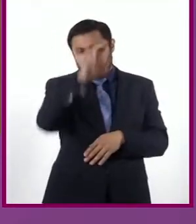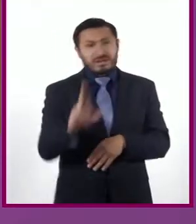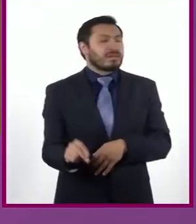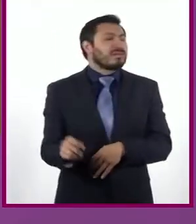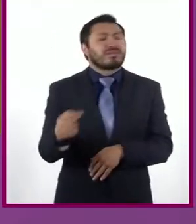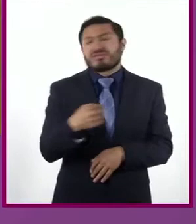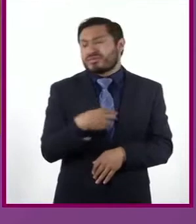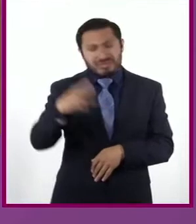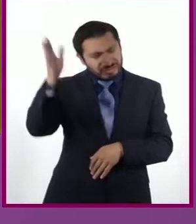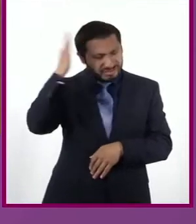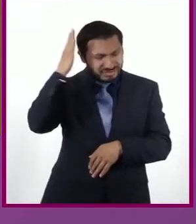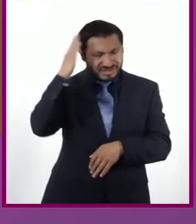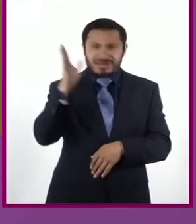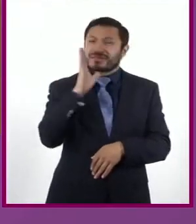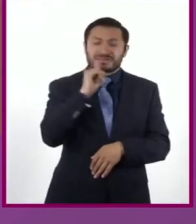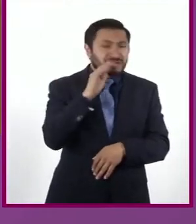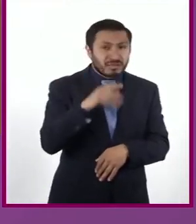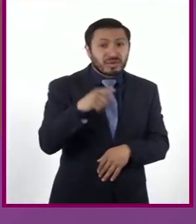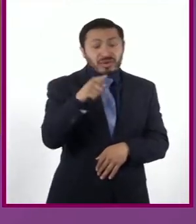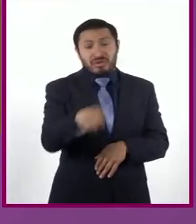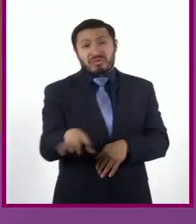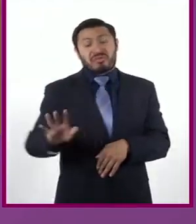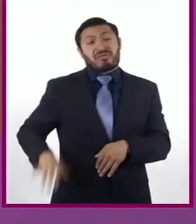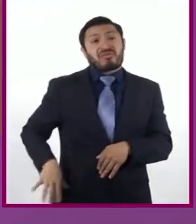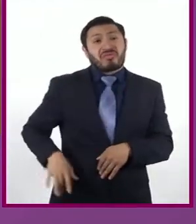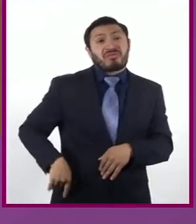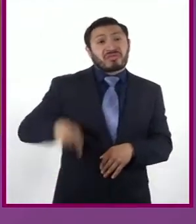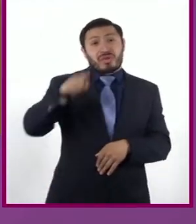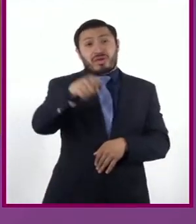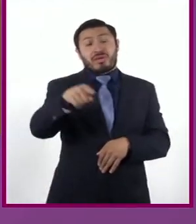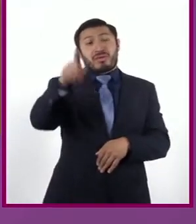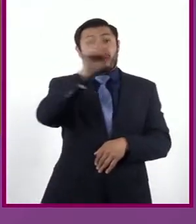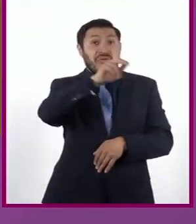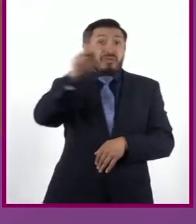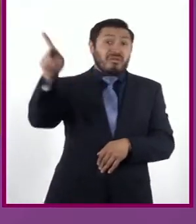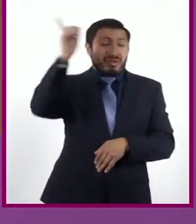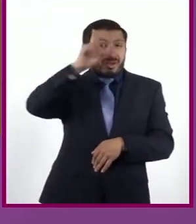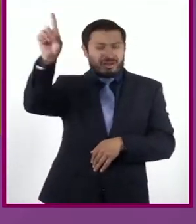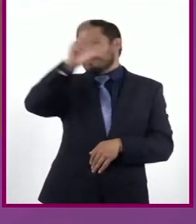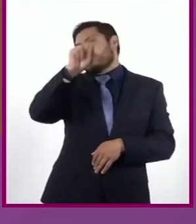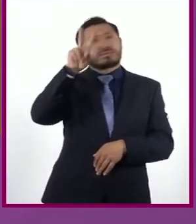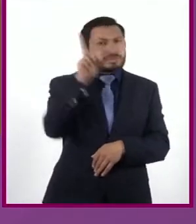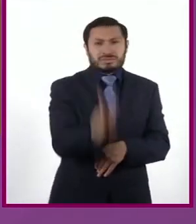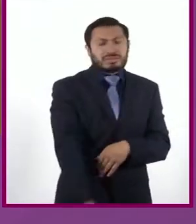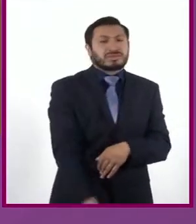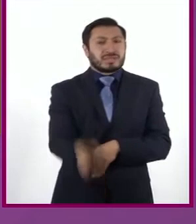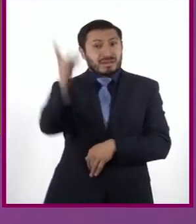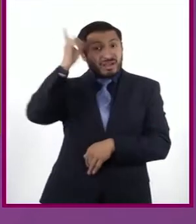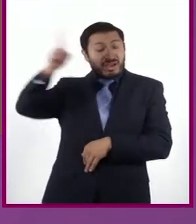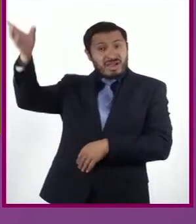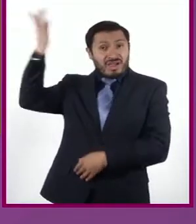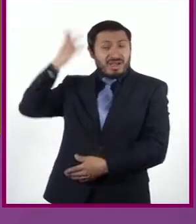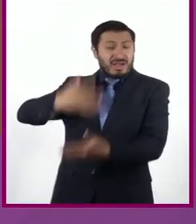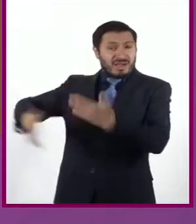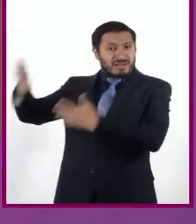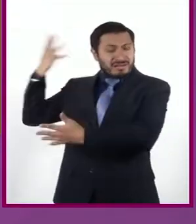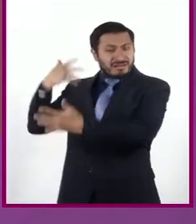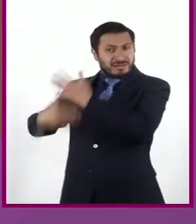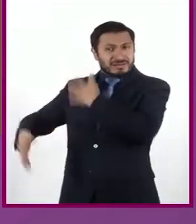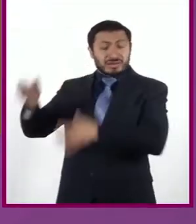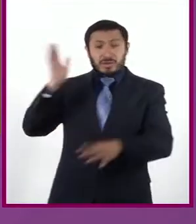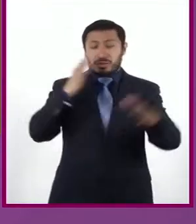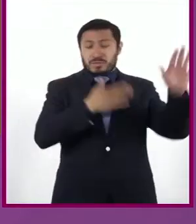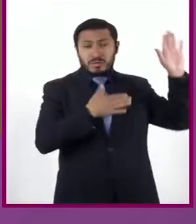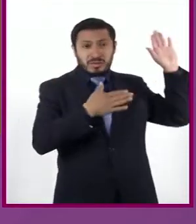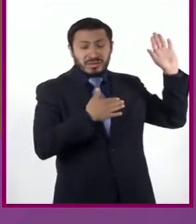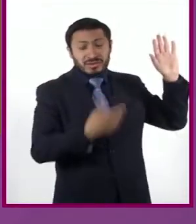el embajador del cobarde que te confunde con los dioses, deidades que nos prometieron el retorno de sus calendarios y